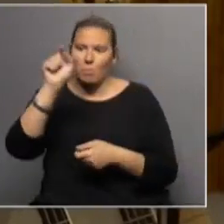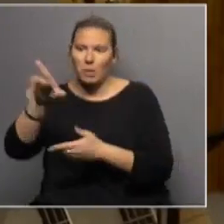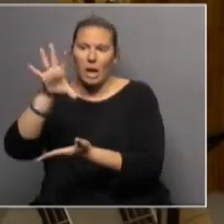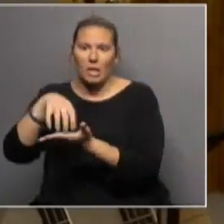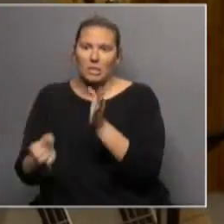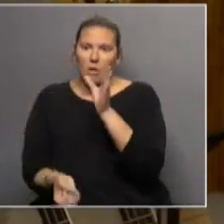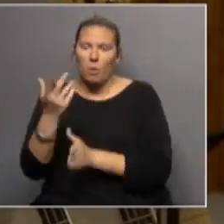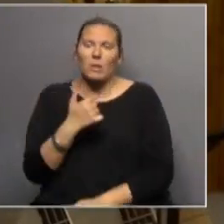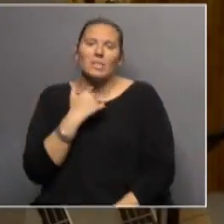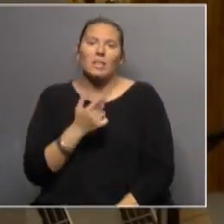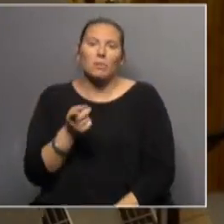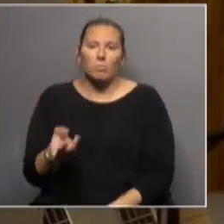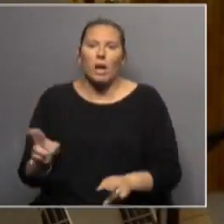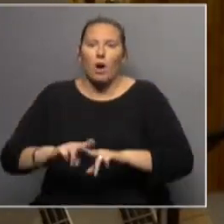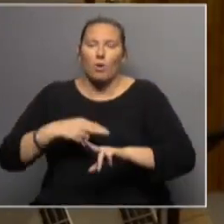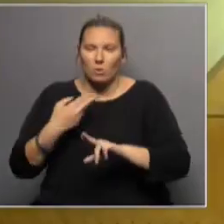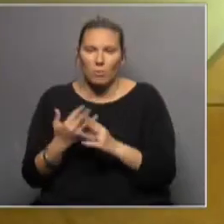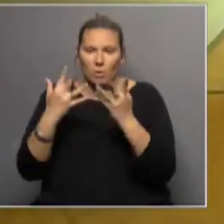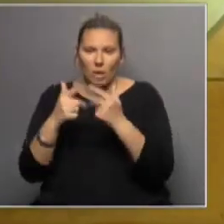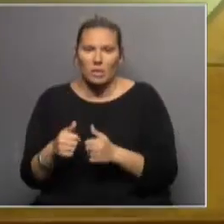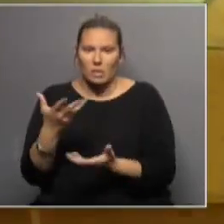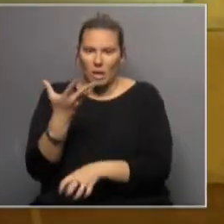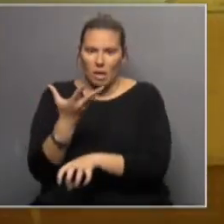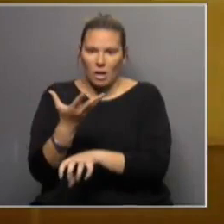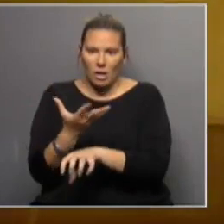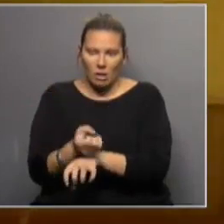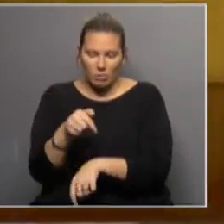porque nos servían para volver a armar el estudio acá.